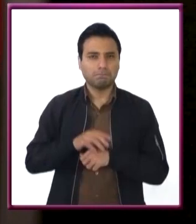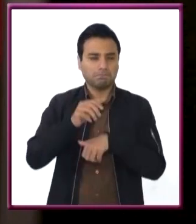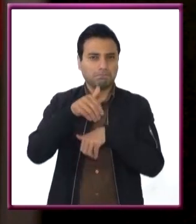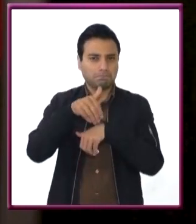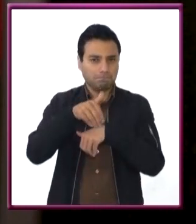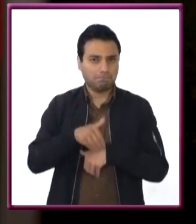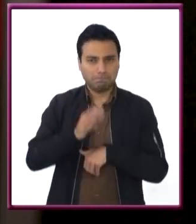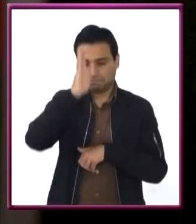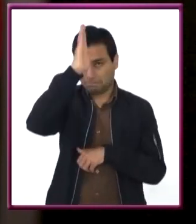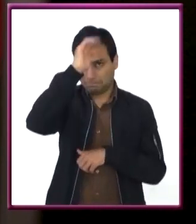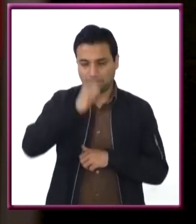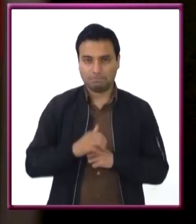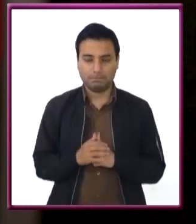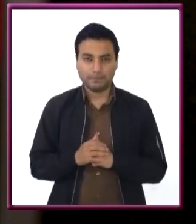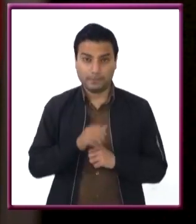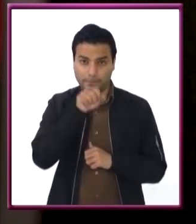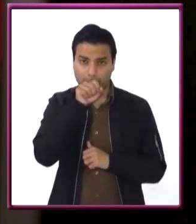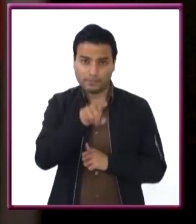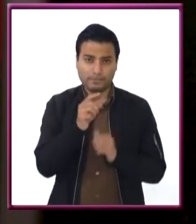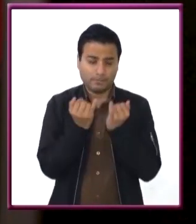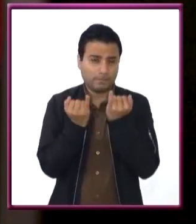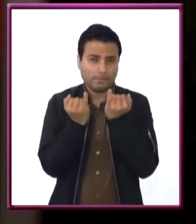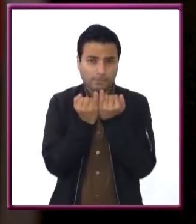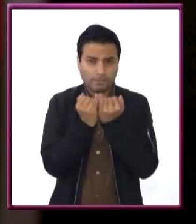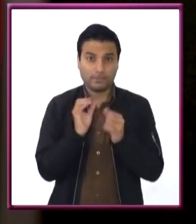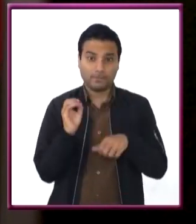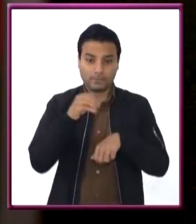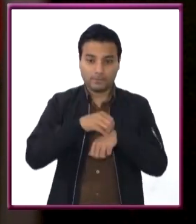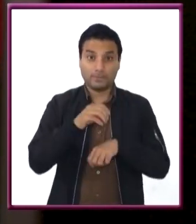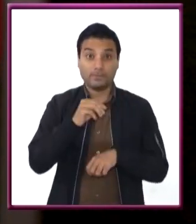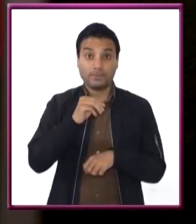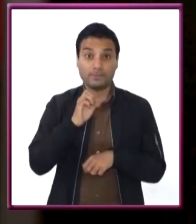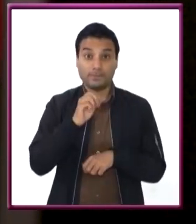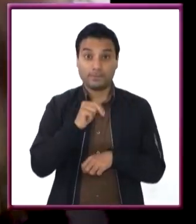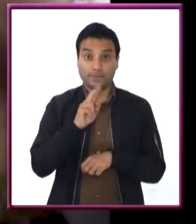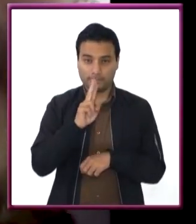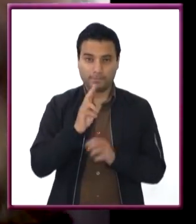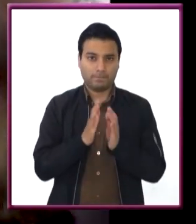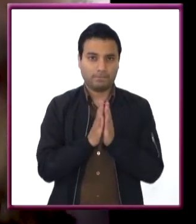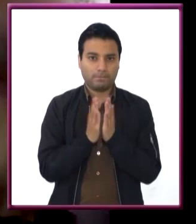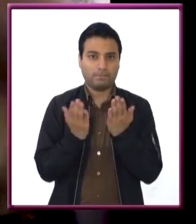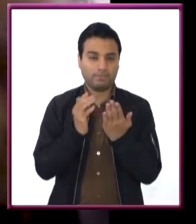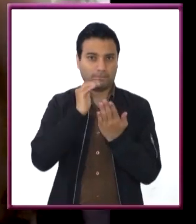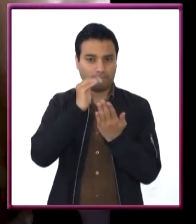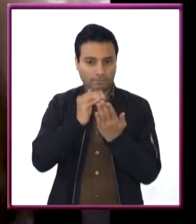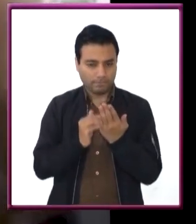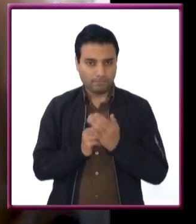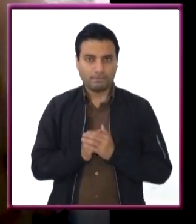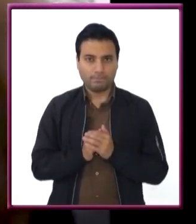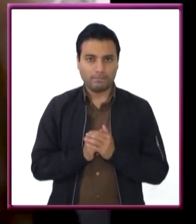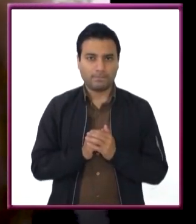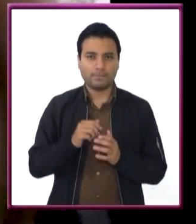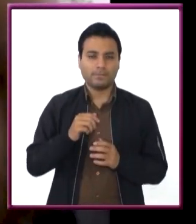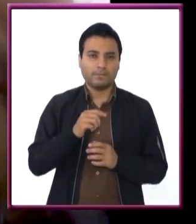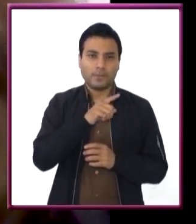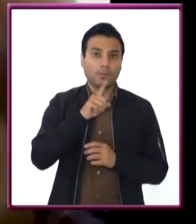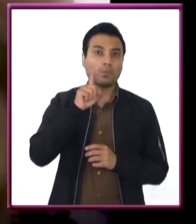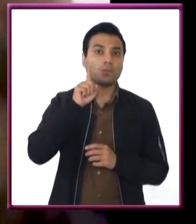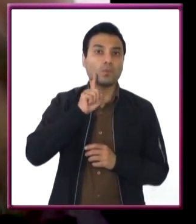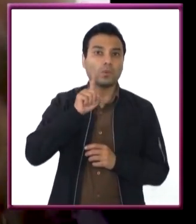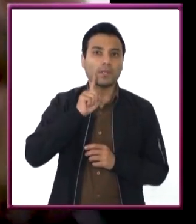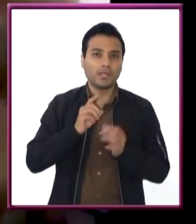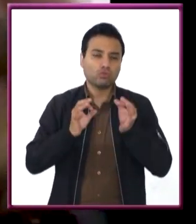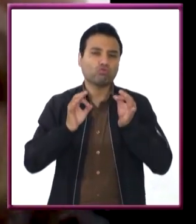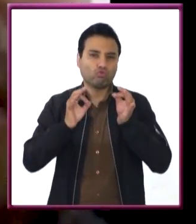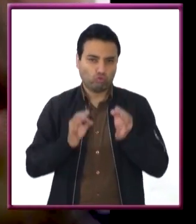de darle esa presentación, inclusive también de poner un menú en la mesa. Bueno, digamos que se le atribuye a